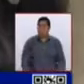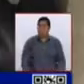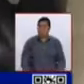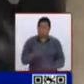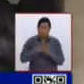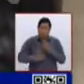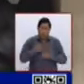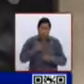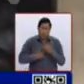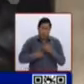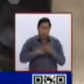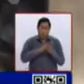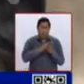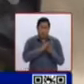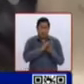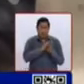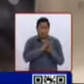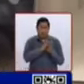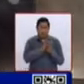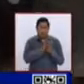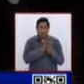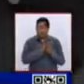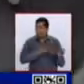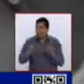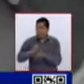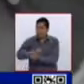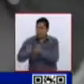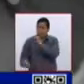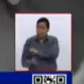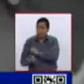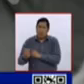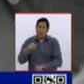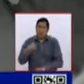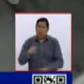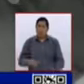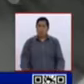Me engañaba con una, con otra y me encerraba con candado.